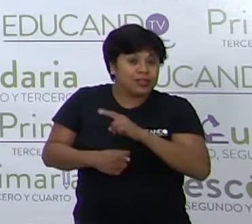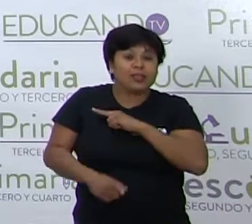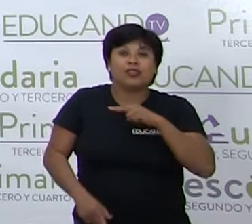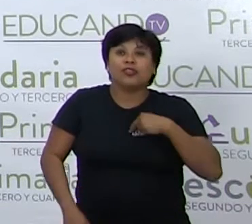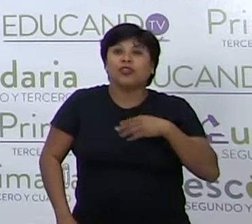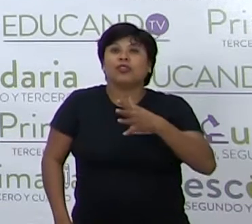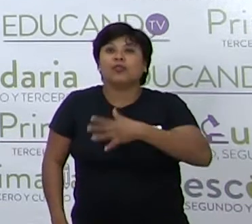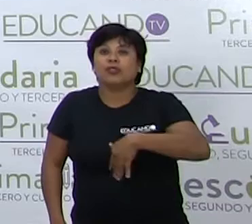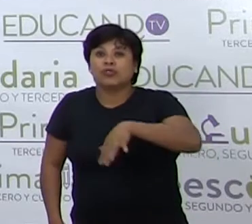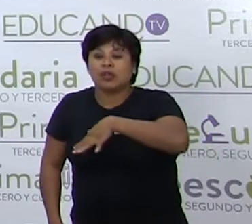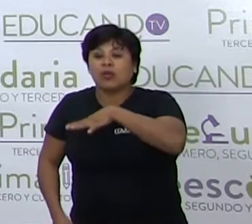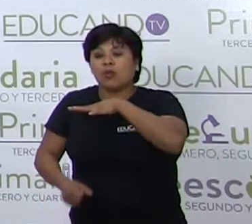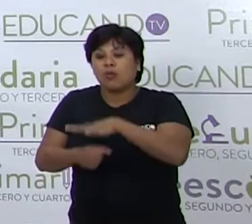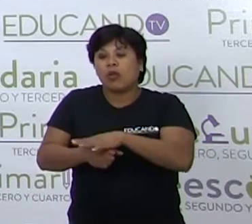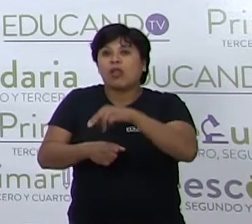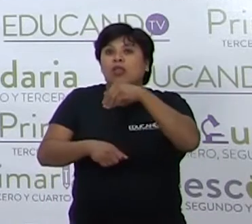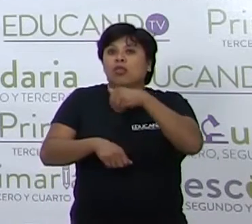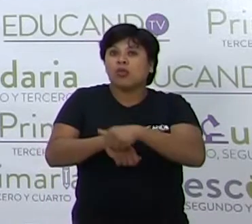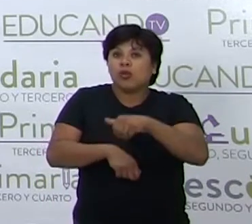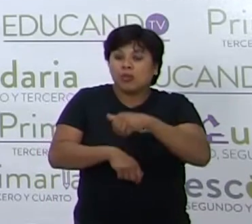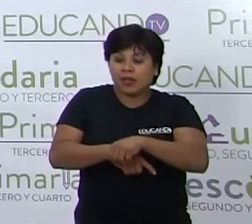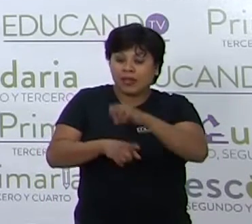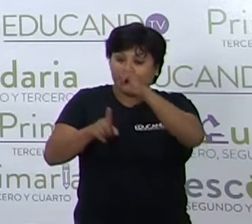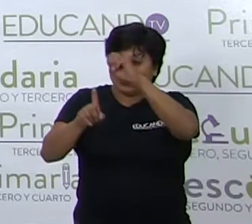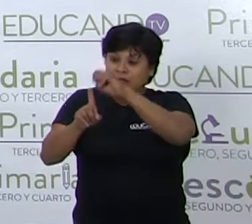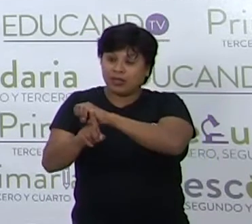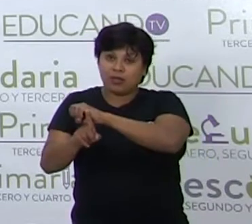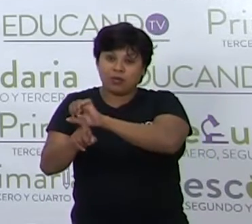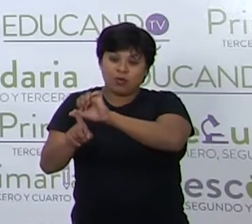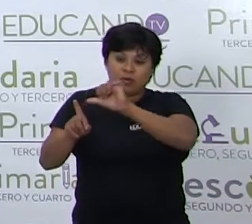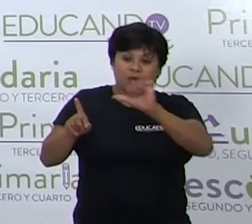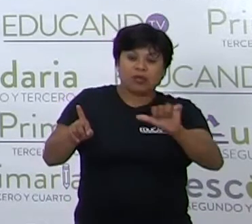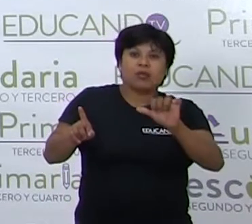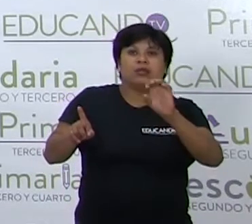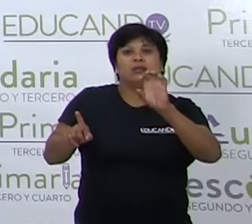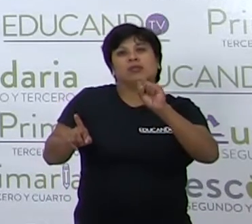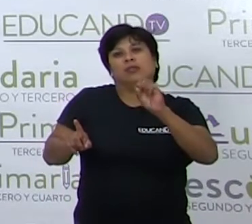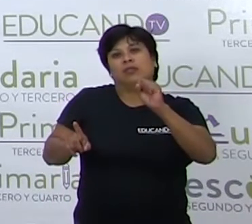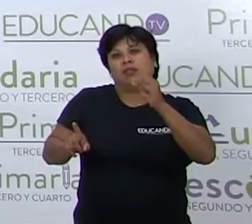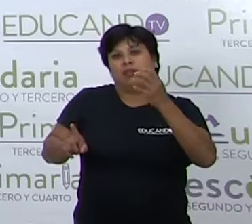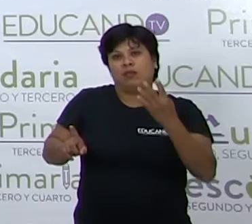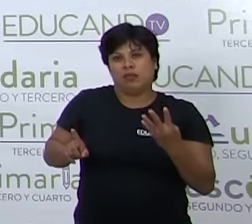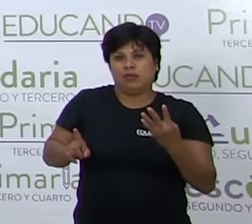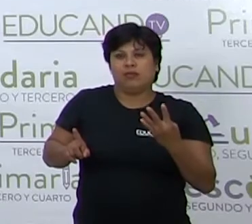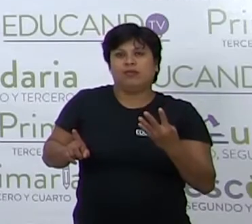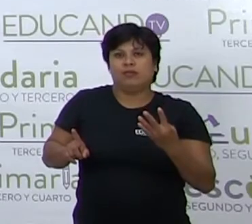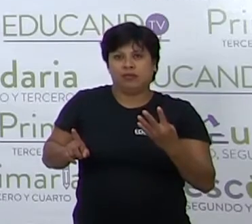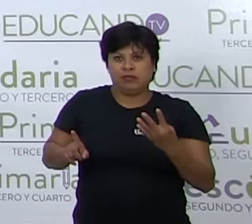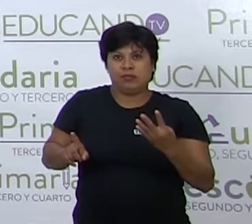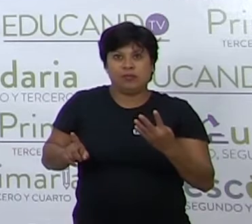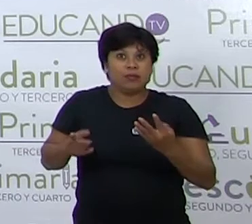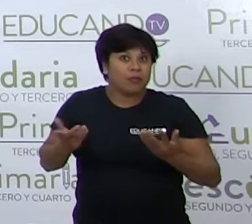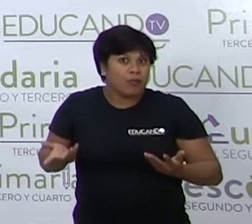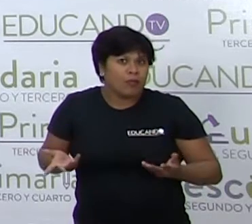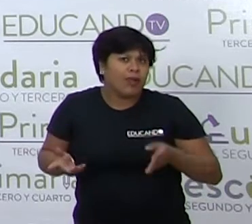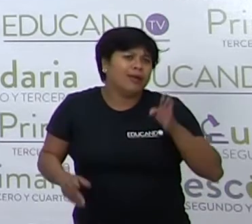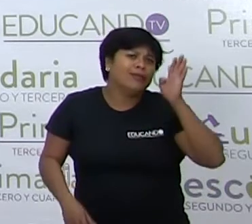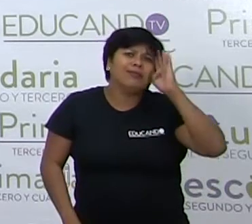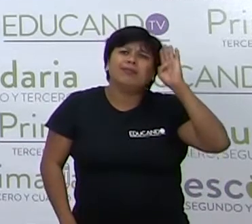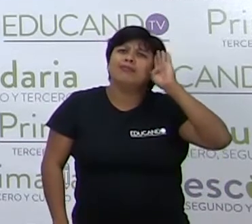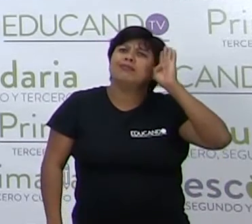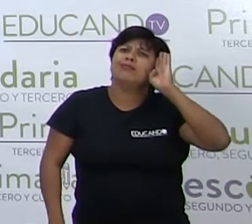buscar los números que están del 0 al 64. Uy, son